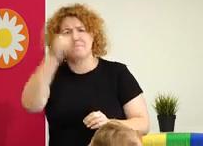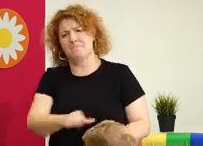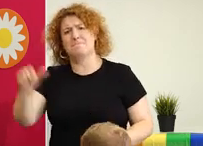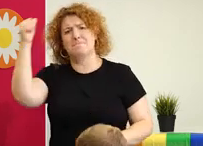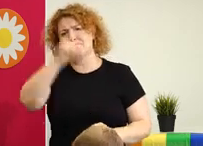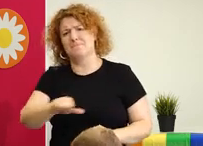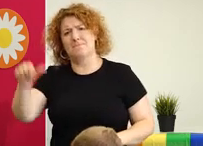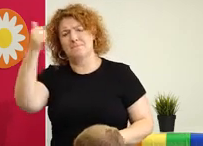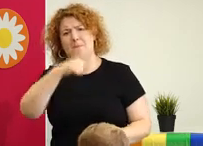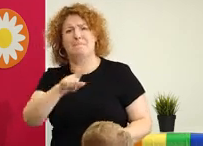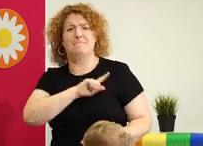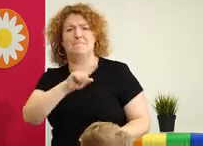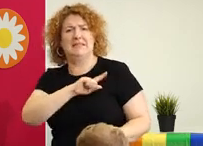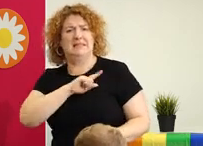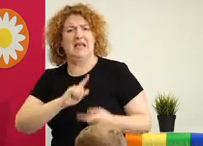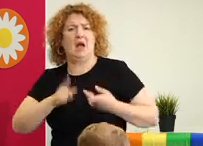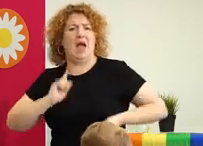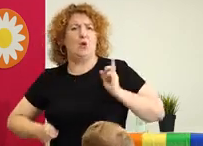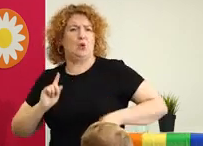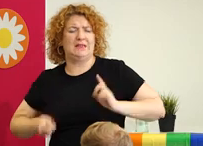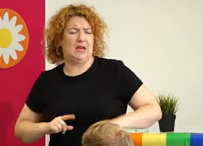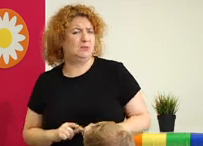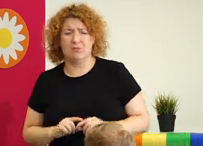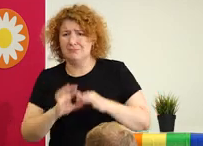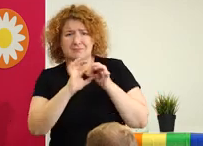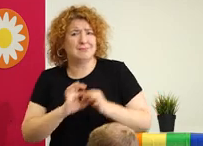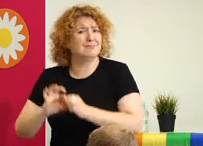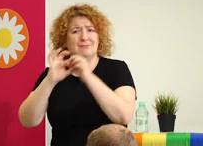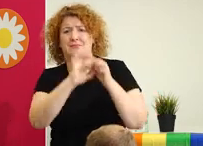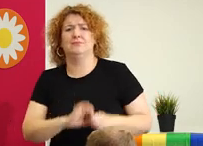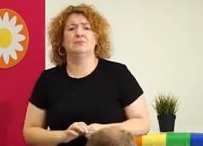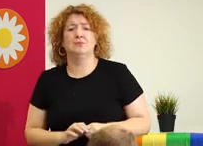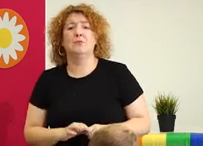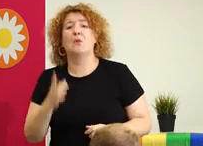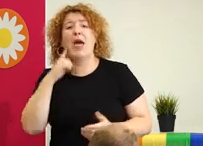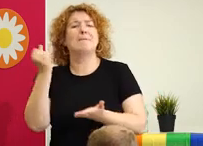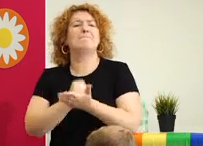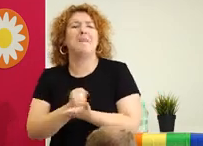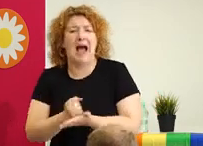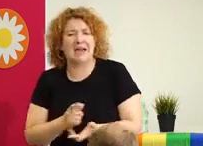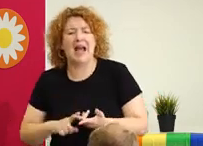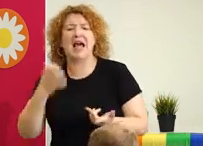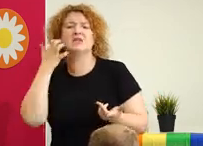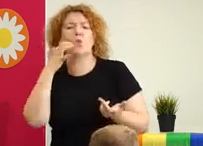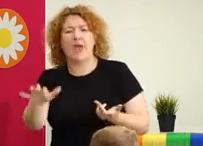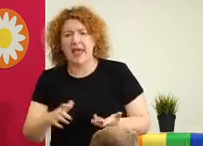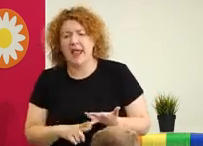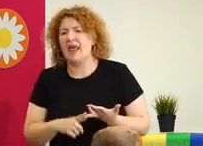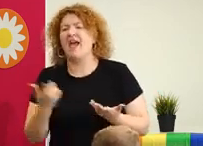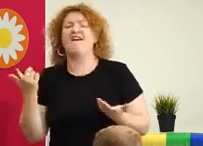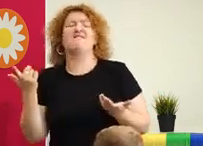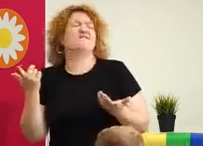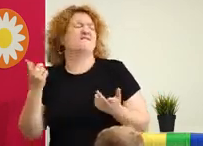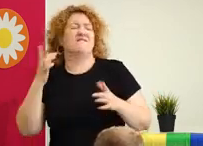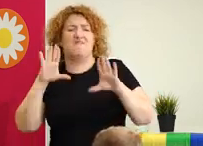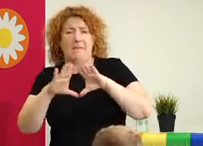Masculinidad, militarismo y autoritarismo van unidos. Por eso las maricas, por eso las queer, por eso el